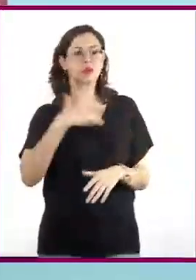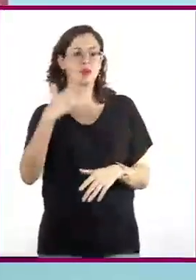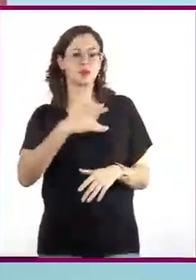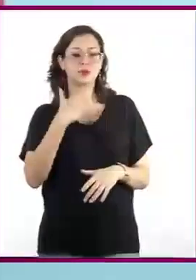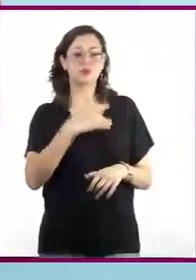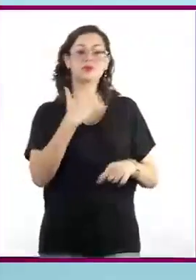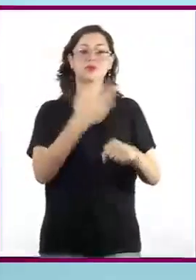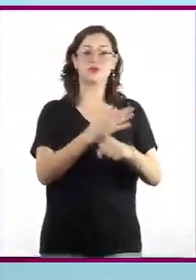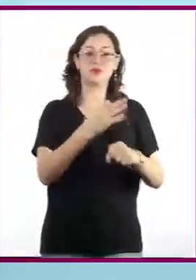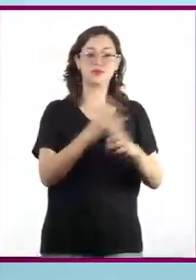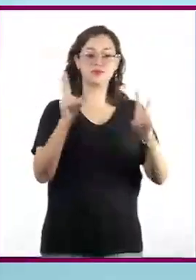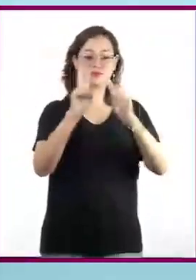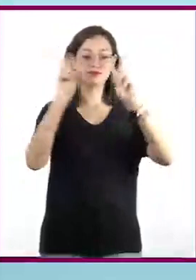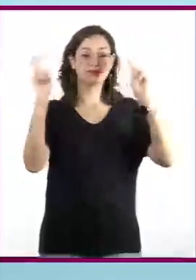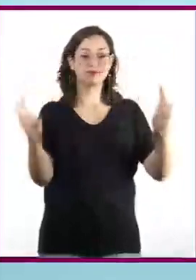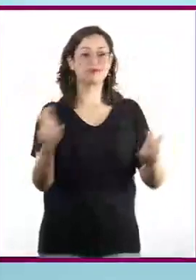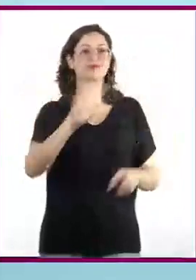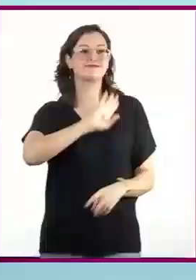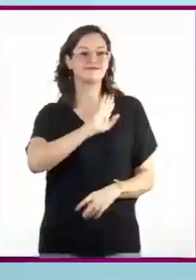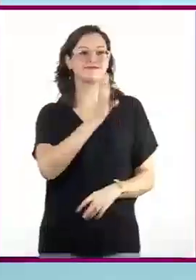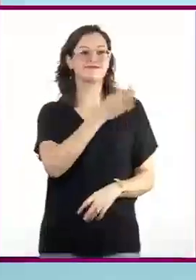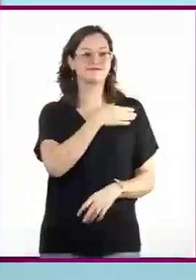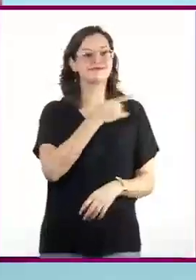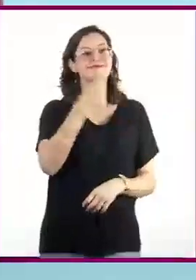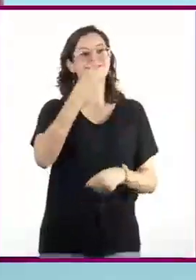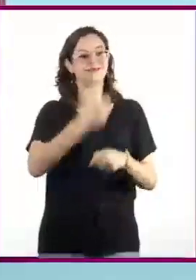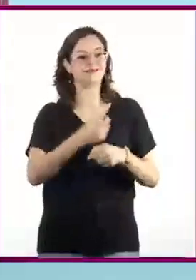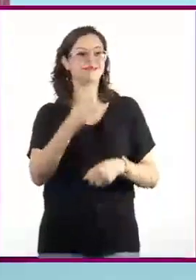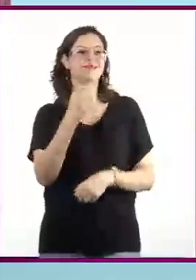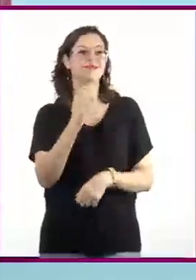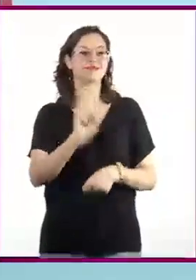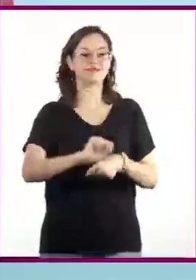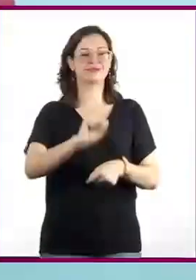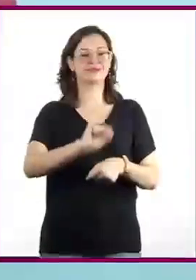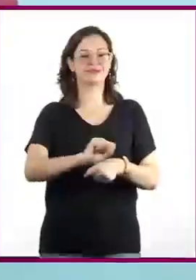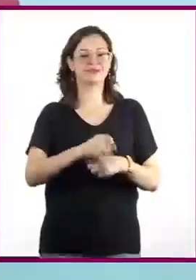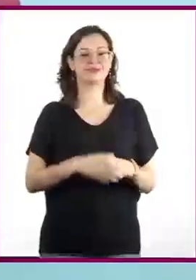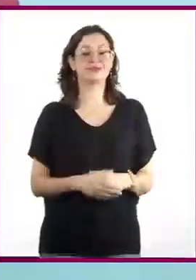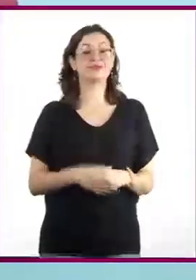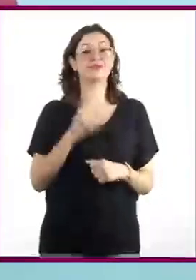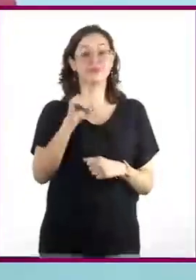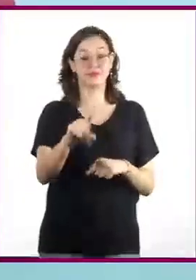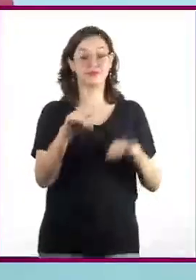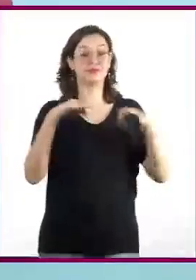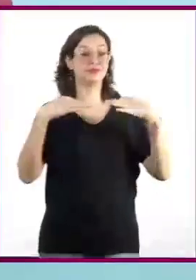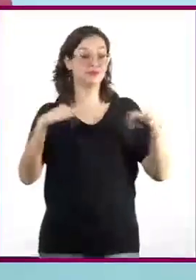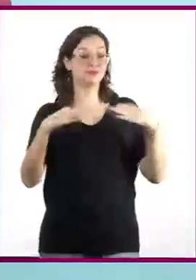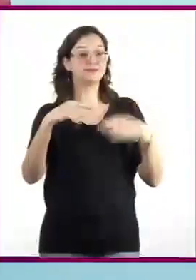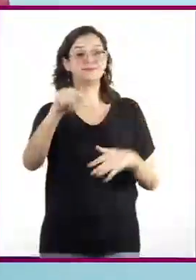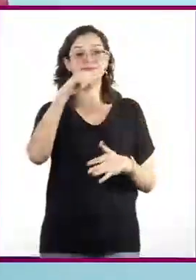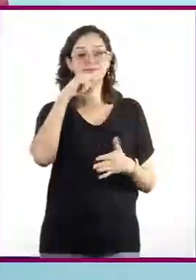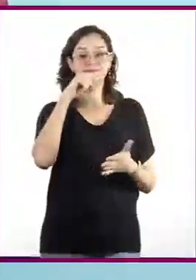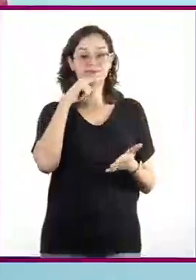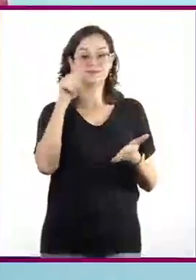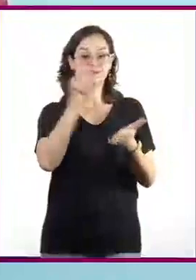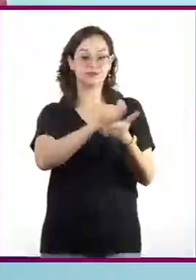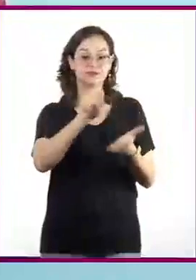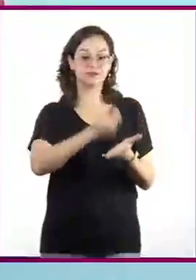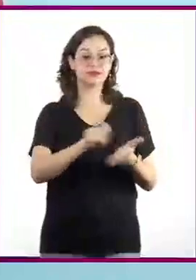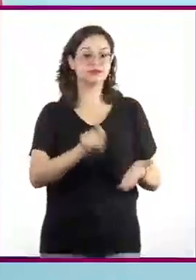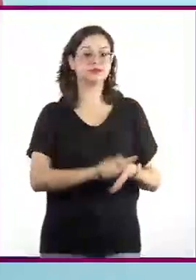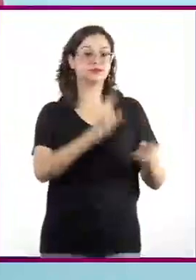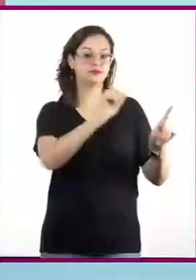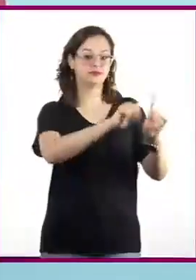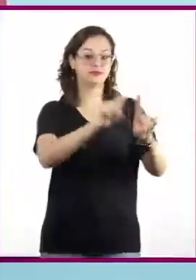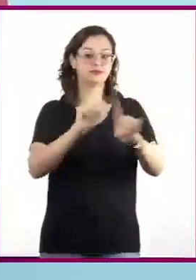la asignatura de Lengua Materna Español, primer grado. Tengan cerca papel y lápiz para que anoten ideas